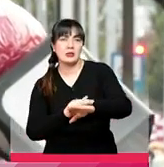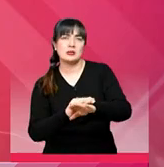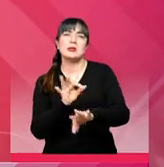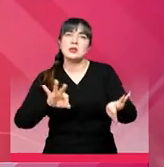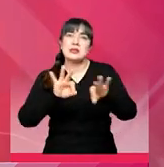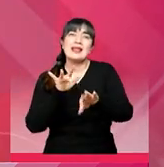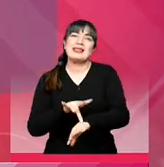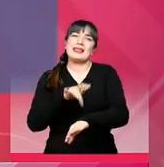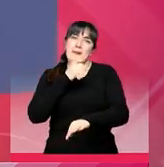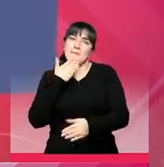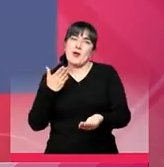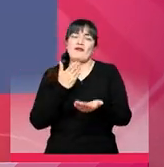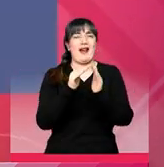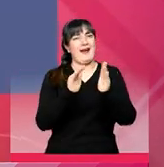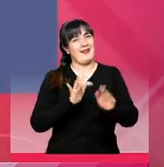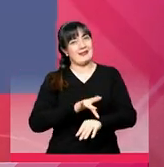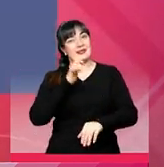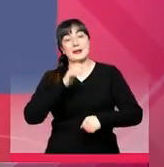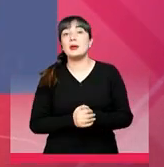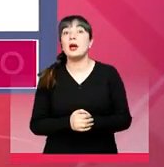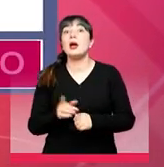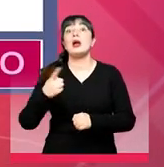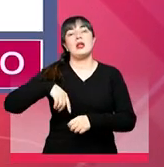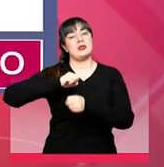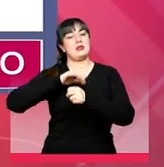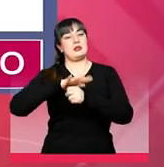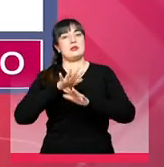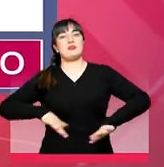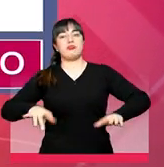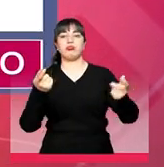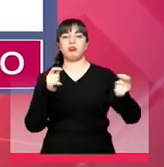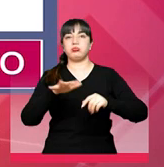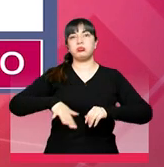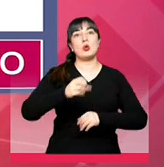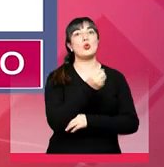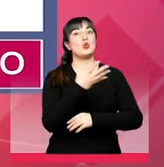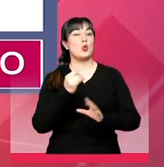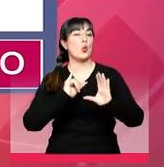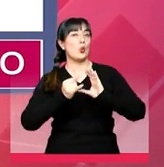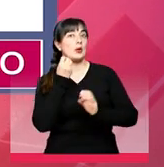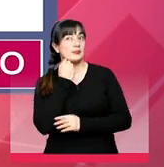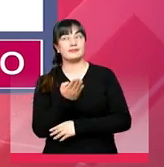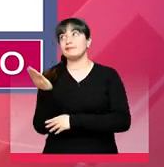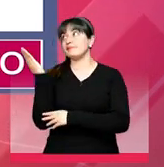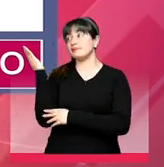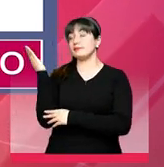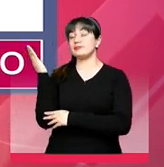casa. El distrito tiene a disposición de la ciudadanía la línea de WhatsApp